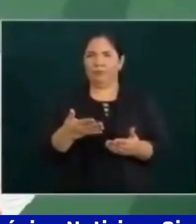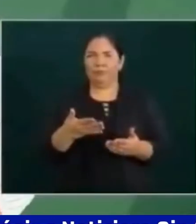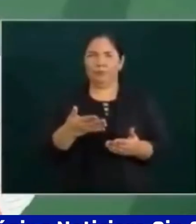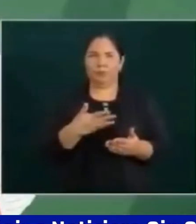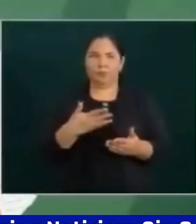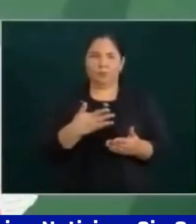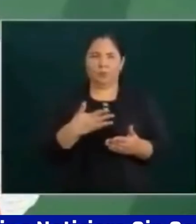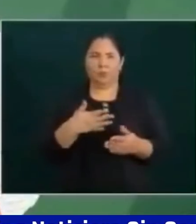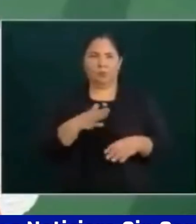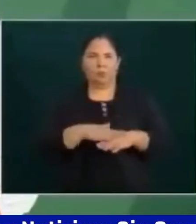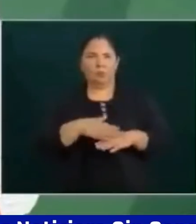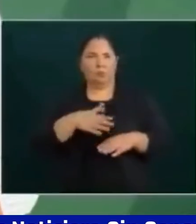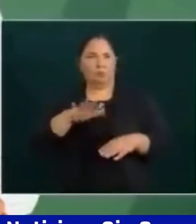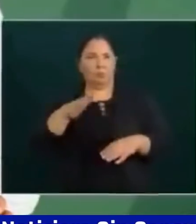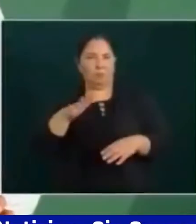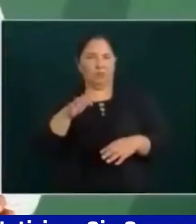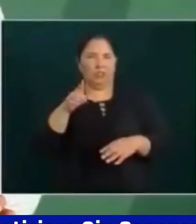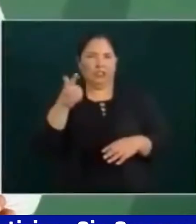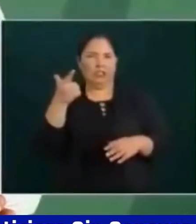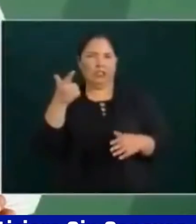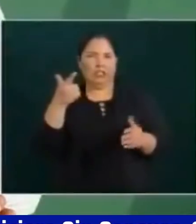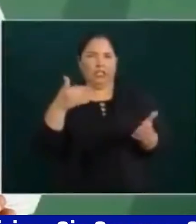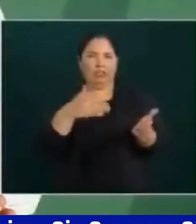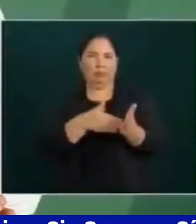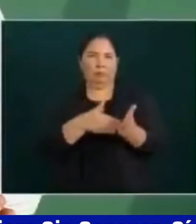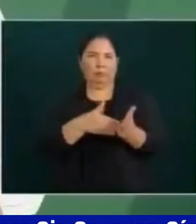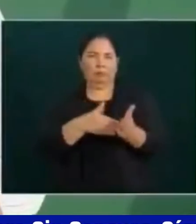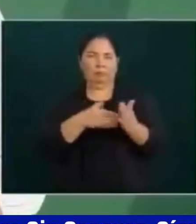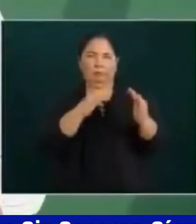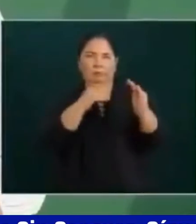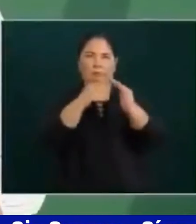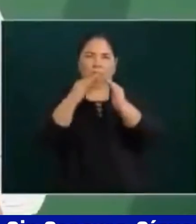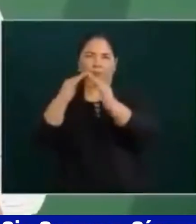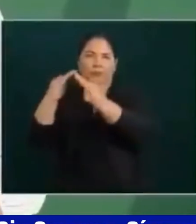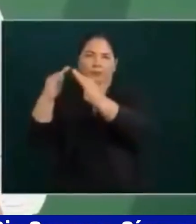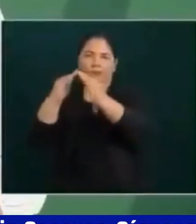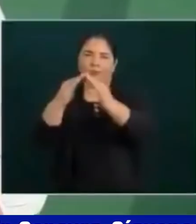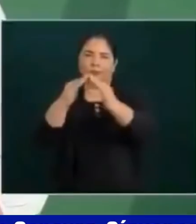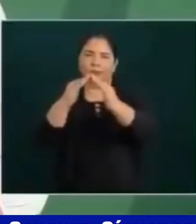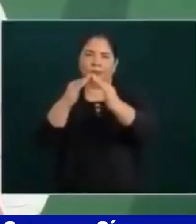un poco más de 7,000 viviendas,